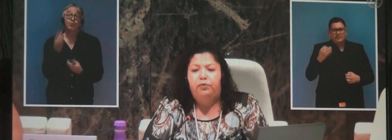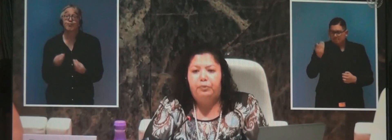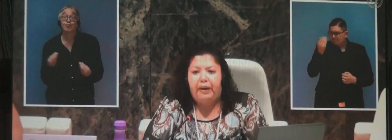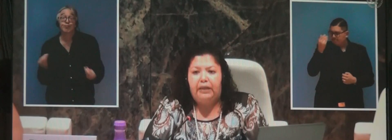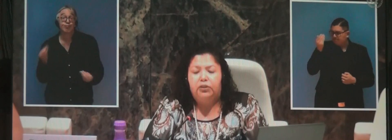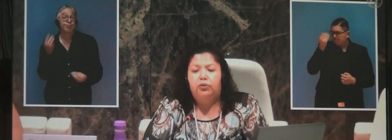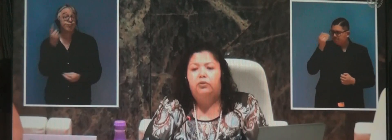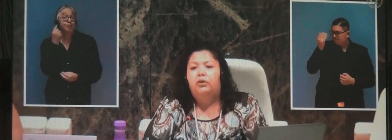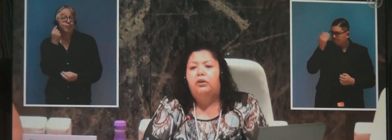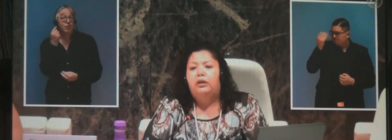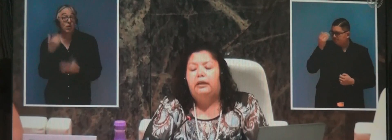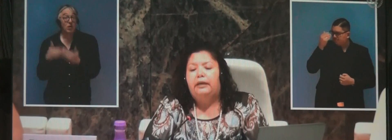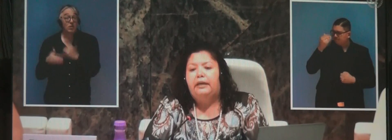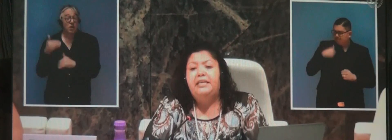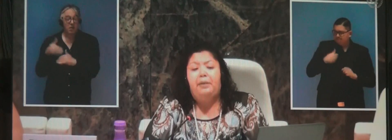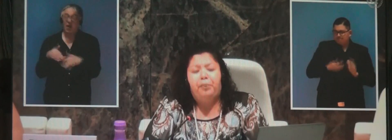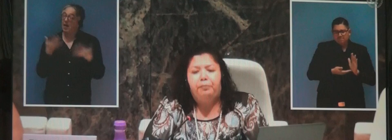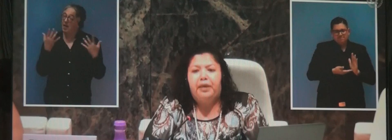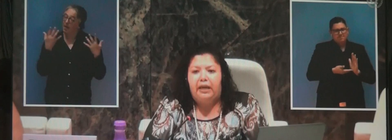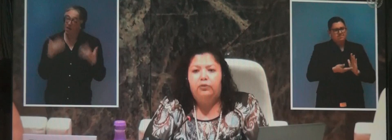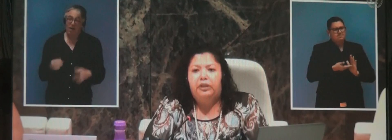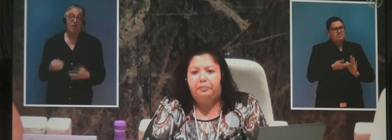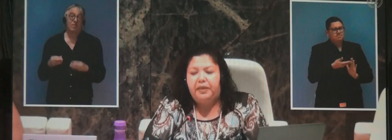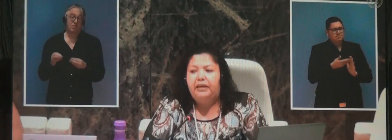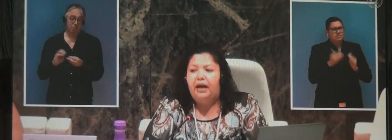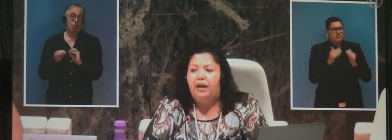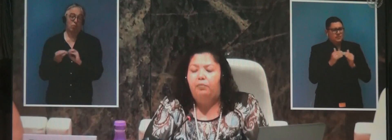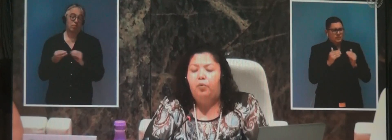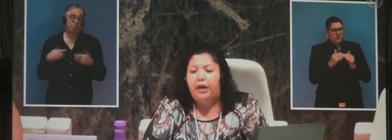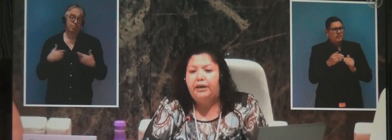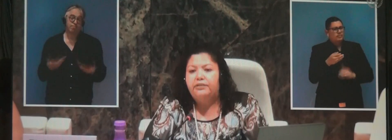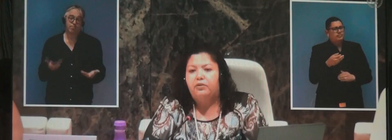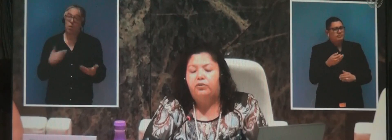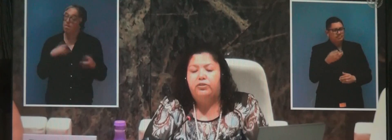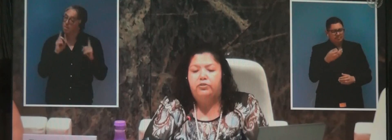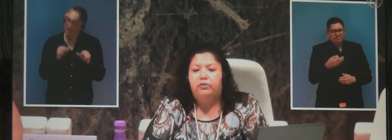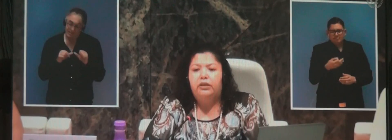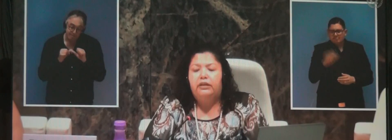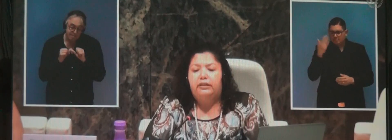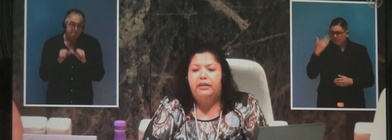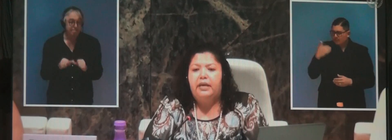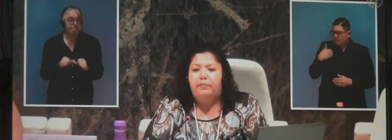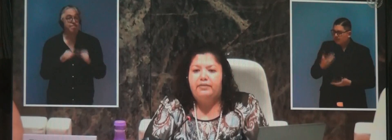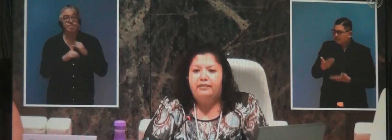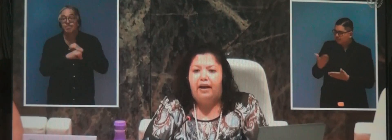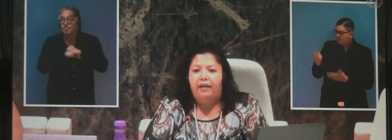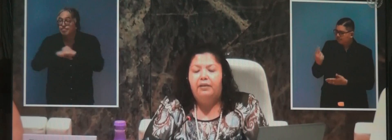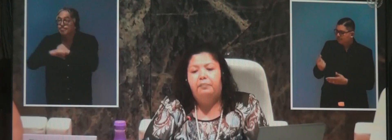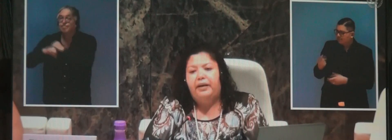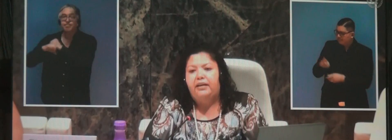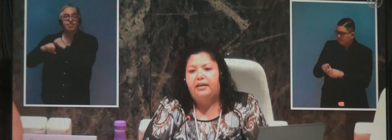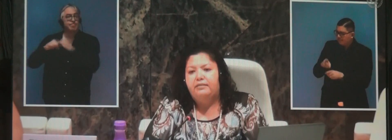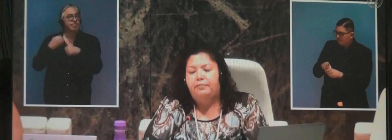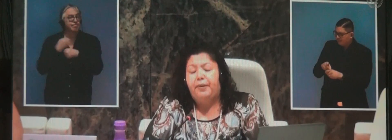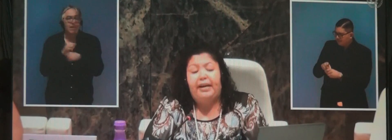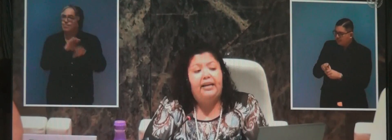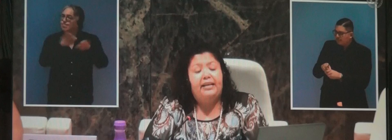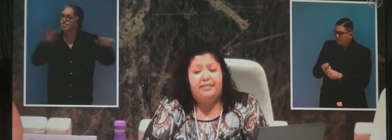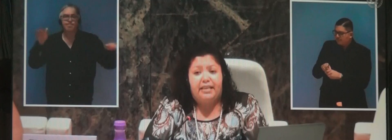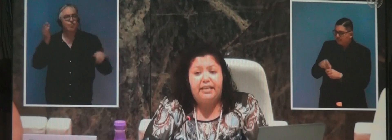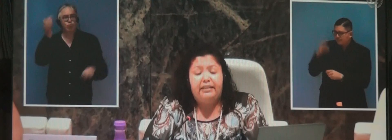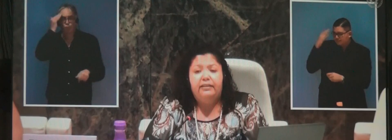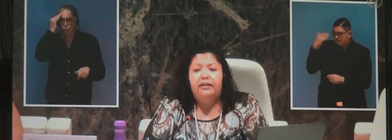educando, formando y apropiando también a las mujeres en condición de discapacidad